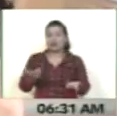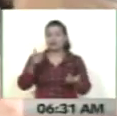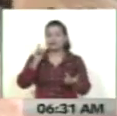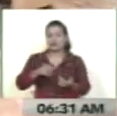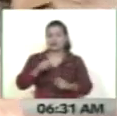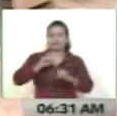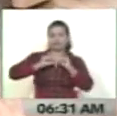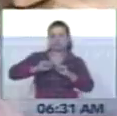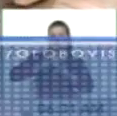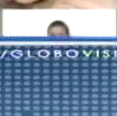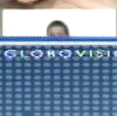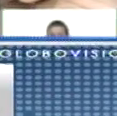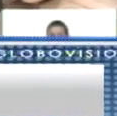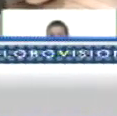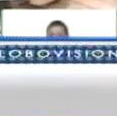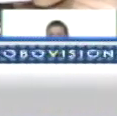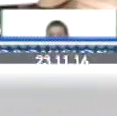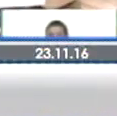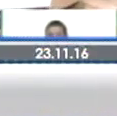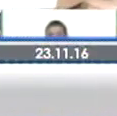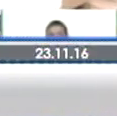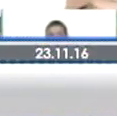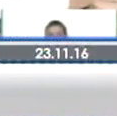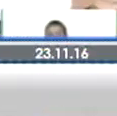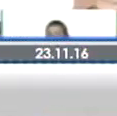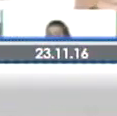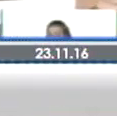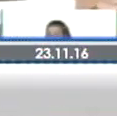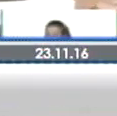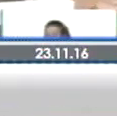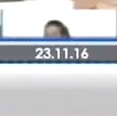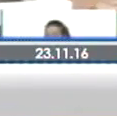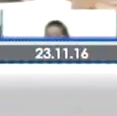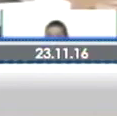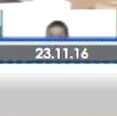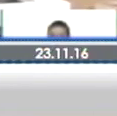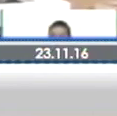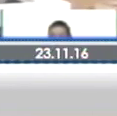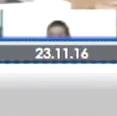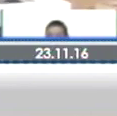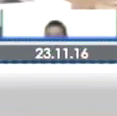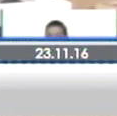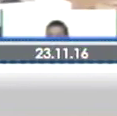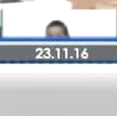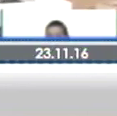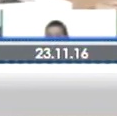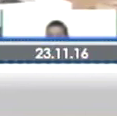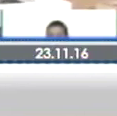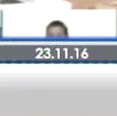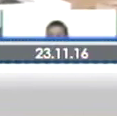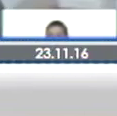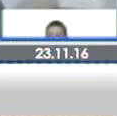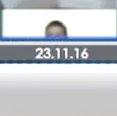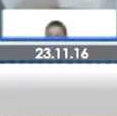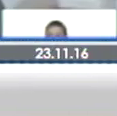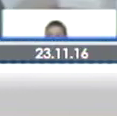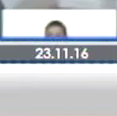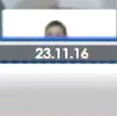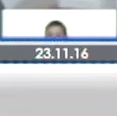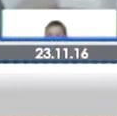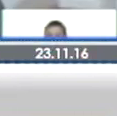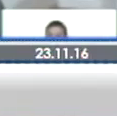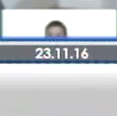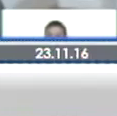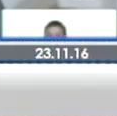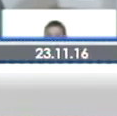situación económica y entre todos mejorarlo. Eso parte por la voluntad política de cada una de las partes que forman e integran esa mesa de diálogo, y